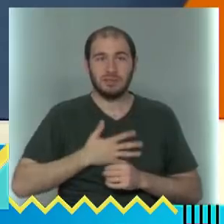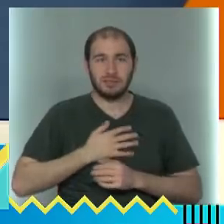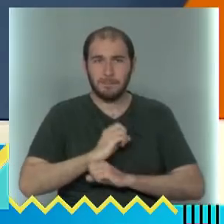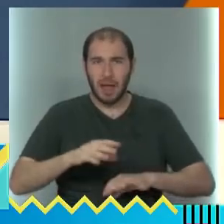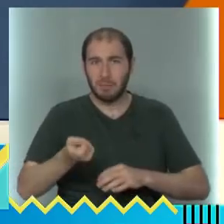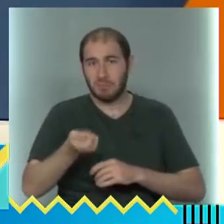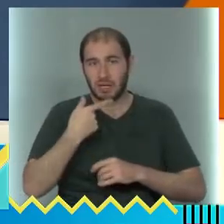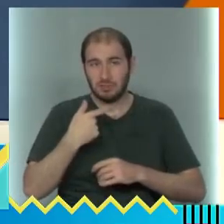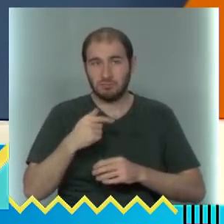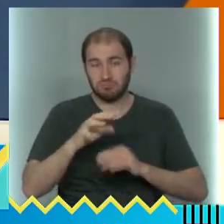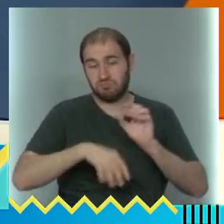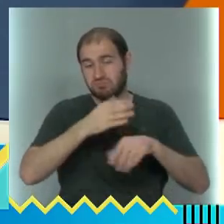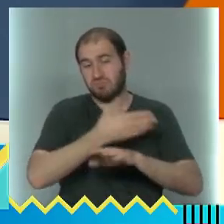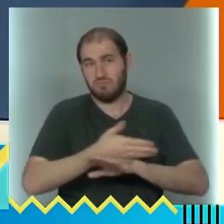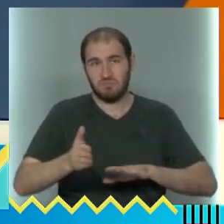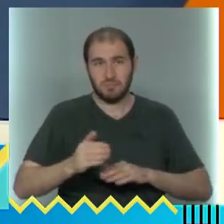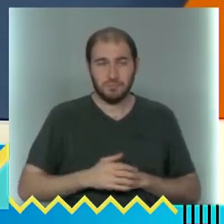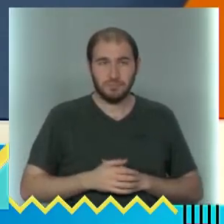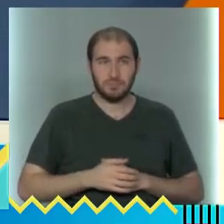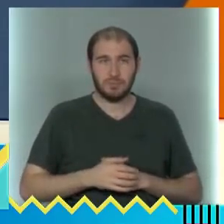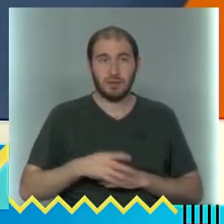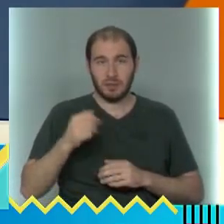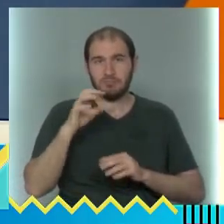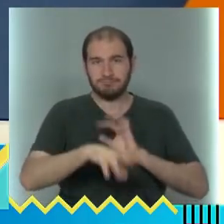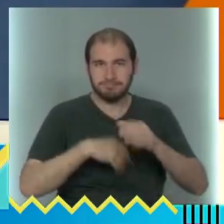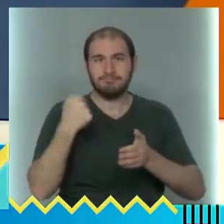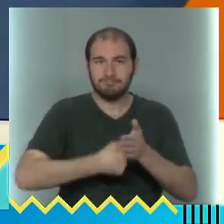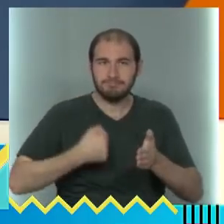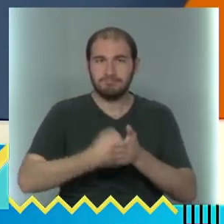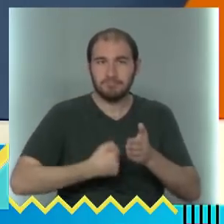se tomaba la medicación y seguía subiendo. Y así, y siguió escalando,